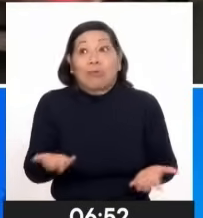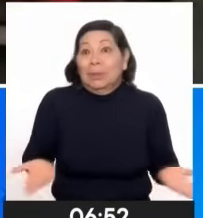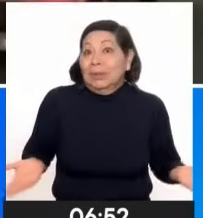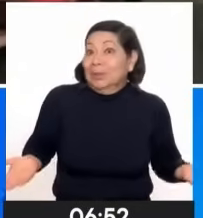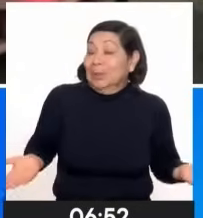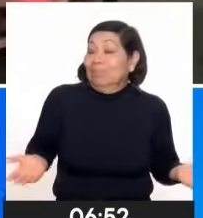uno de los inspectores bueno